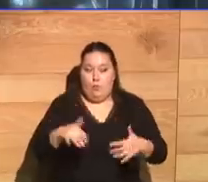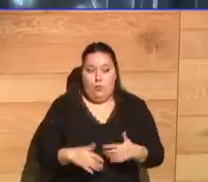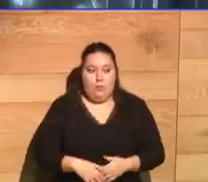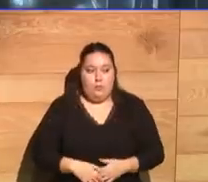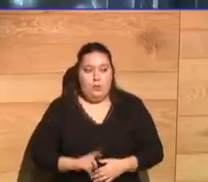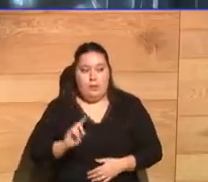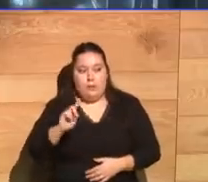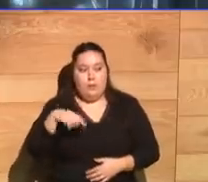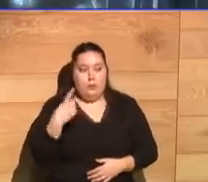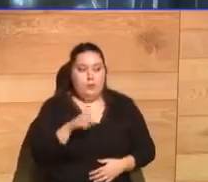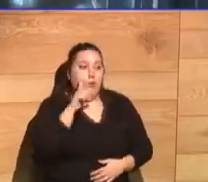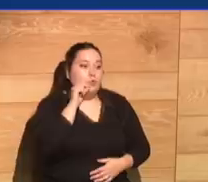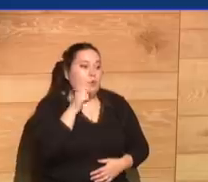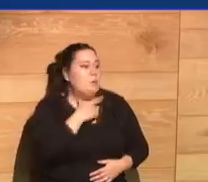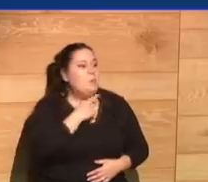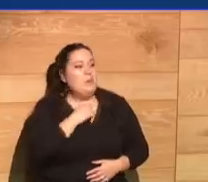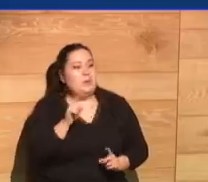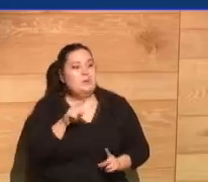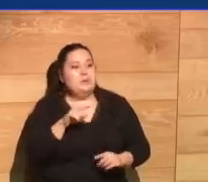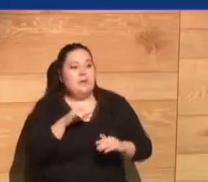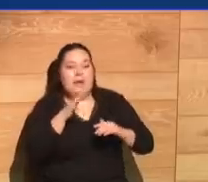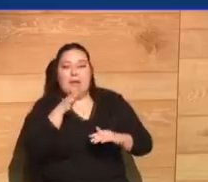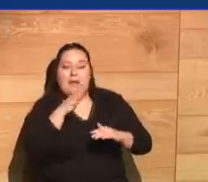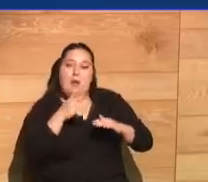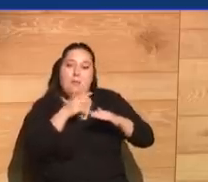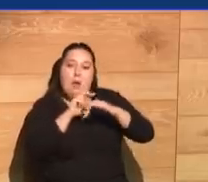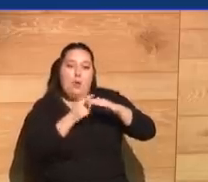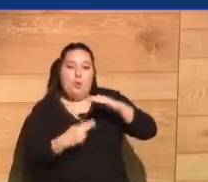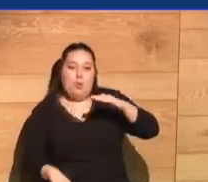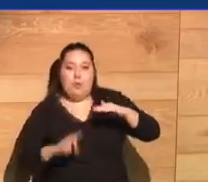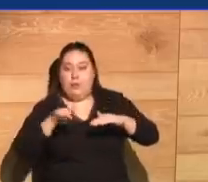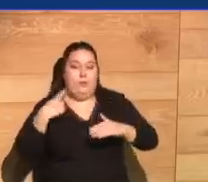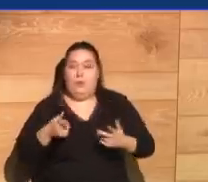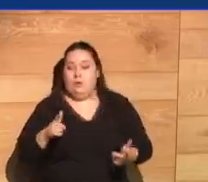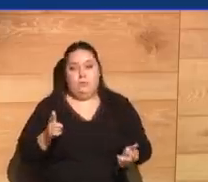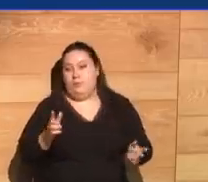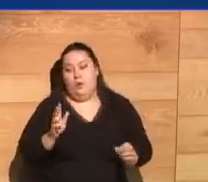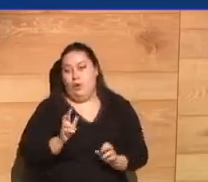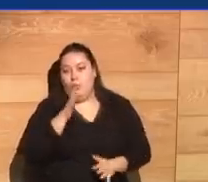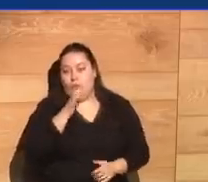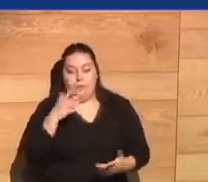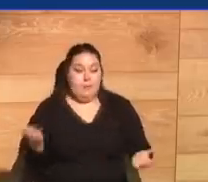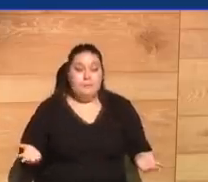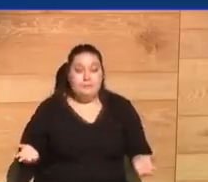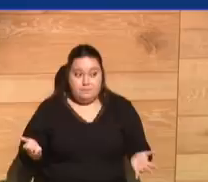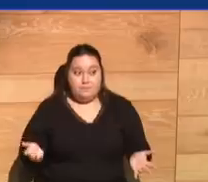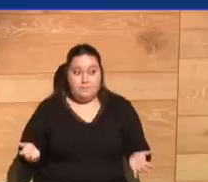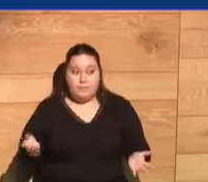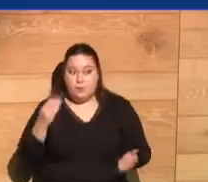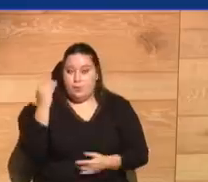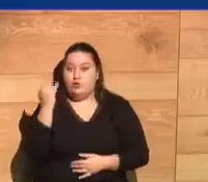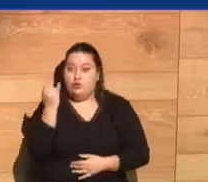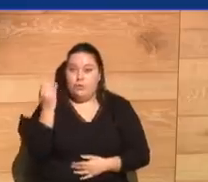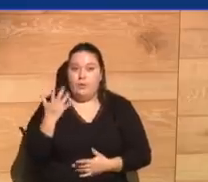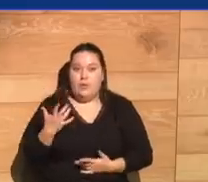todo eso y luego yo pongo un tuit diciendo no me gusta que se hundieran el agua y ya está, y me lo he cargado. ¿Ves? Y te lo cargas. O sea, me creo que Jeffrey Answorth